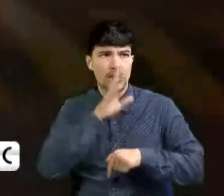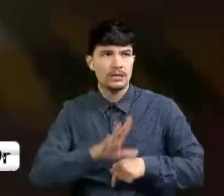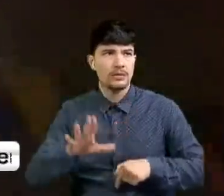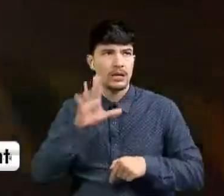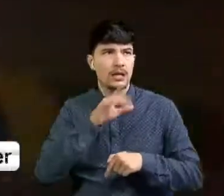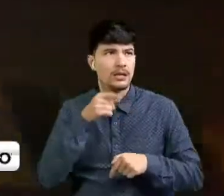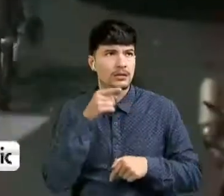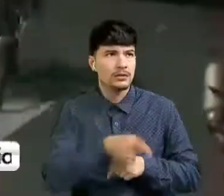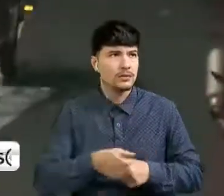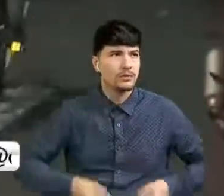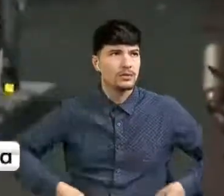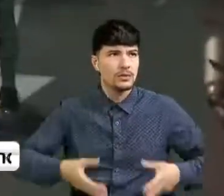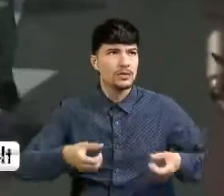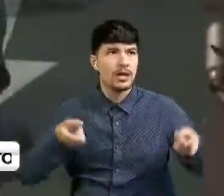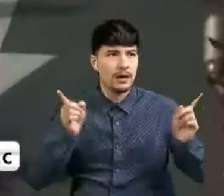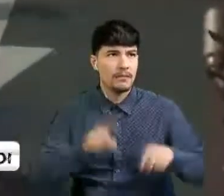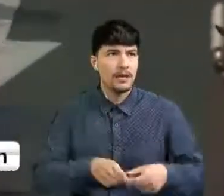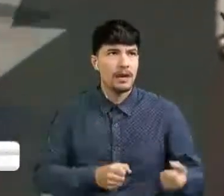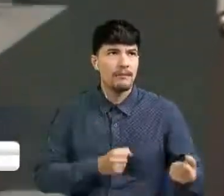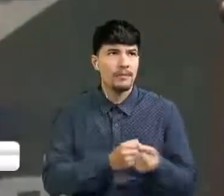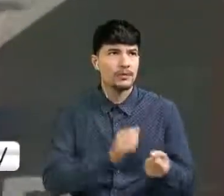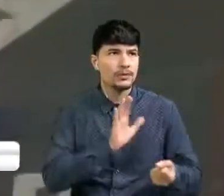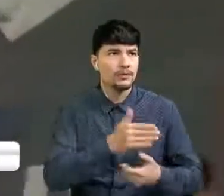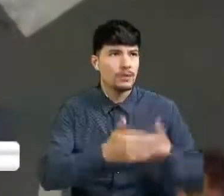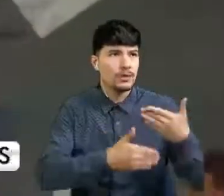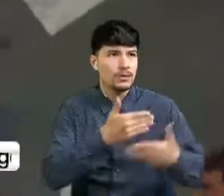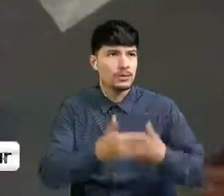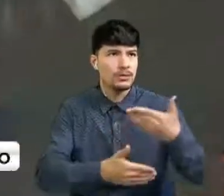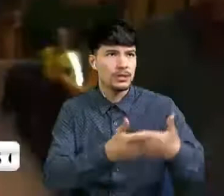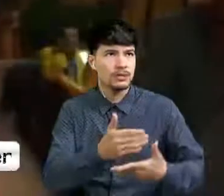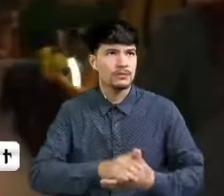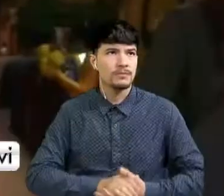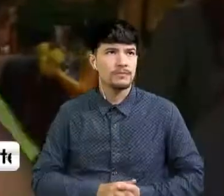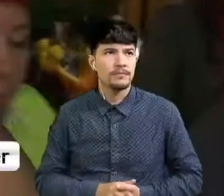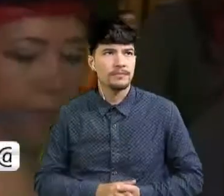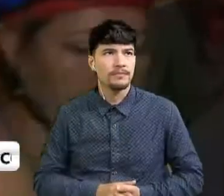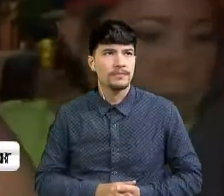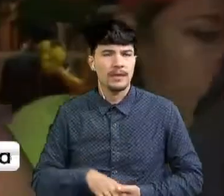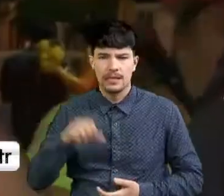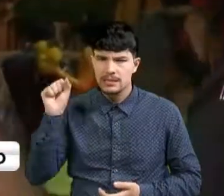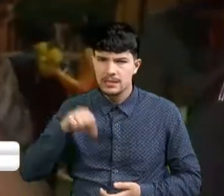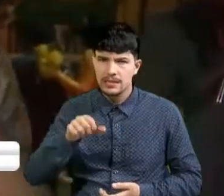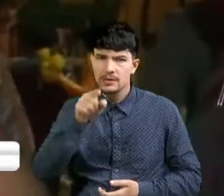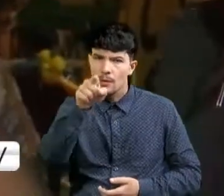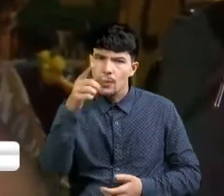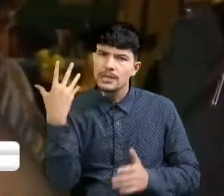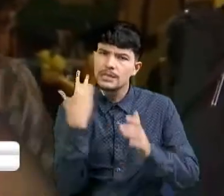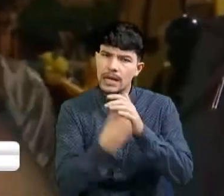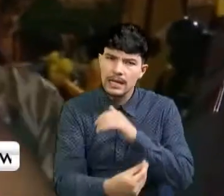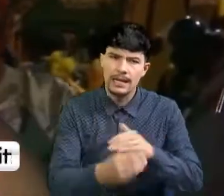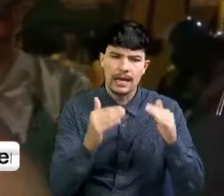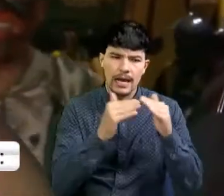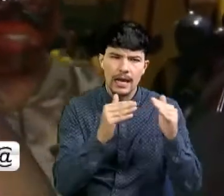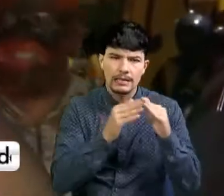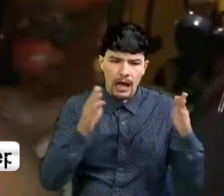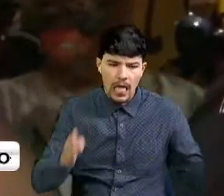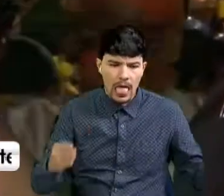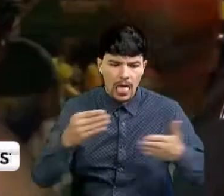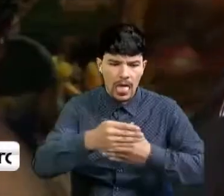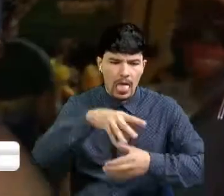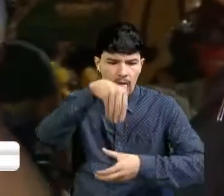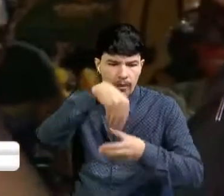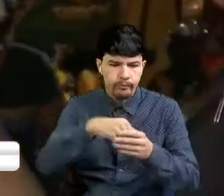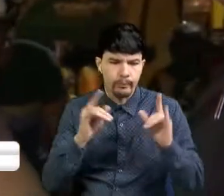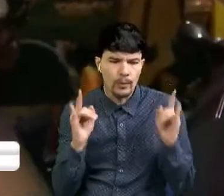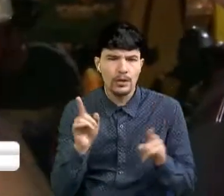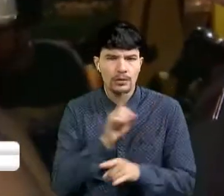que empujarlos, apoyarlos en su recorrido por las vías de la ciudad. Que salgan de sus casas, de esas cuatro paredes, que nosotros no